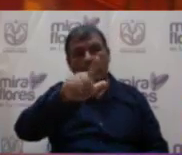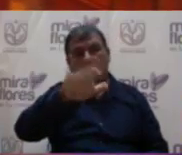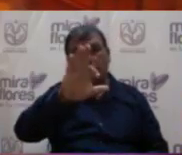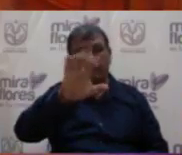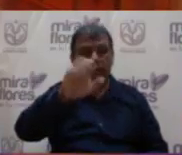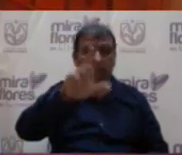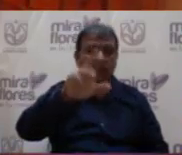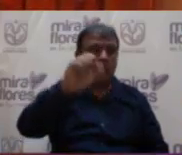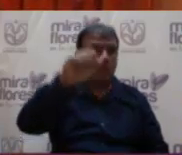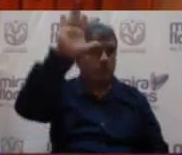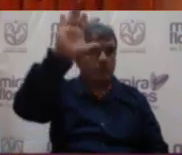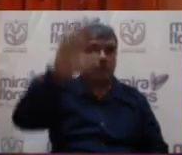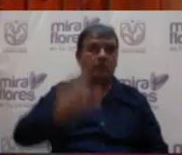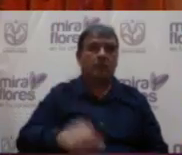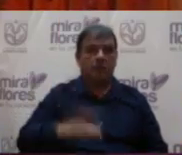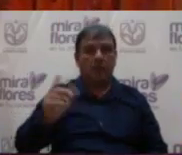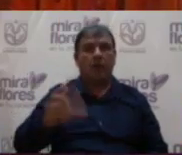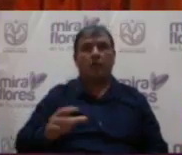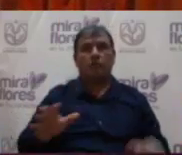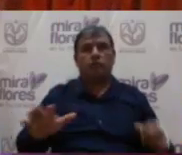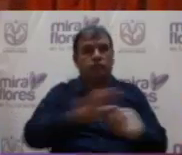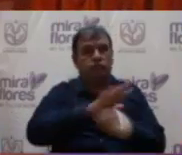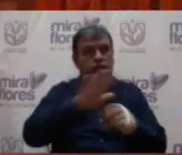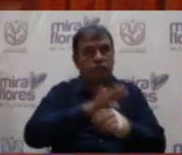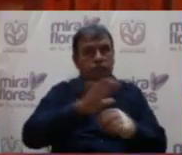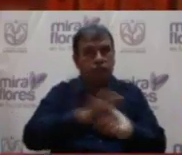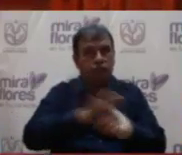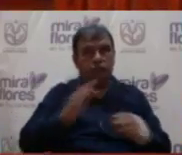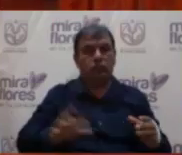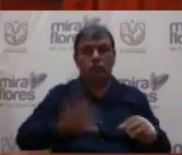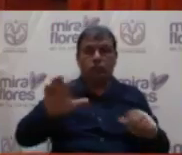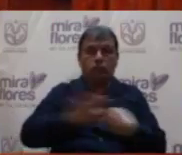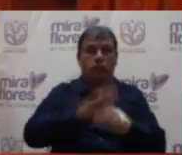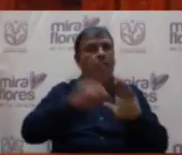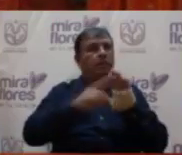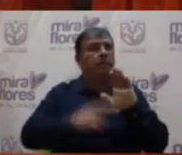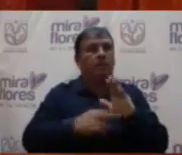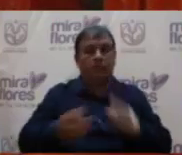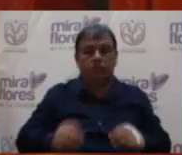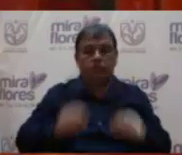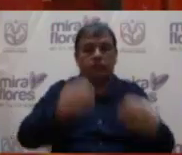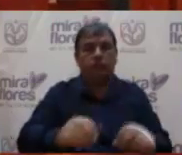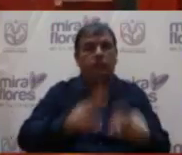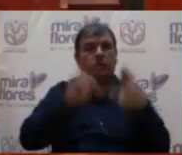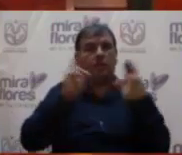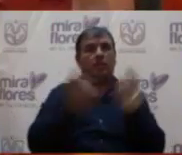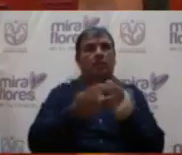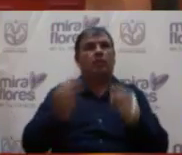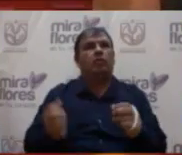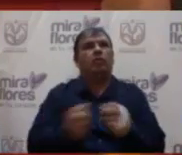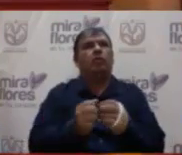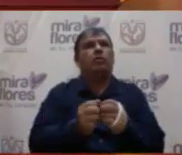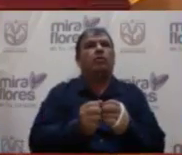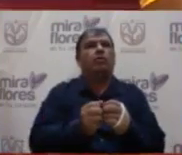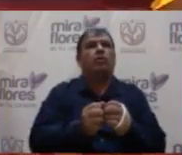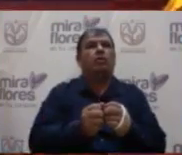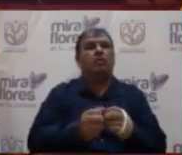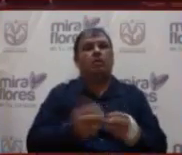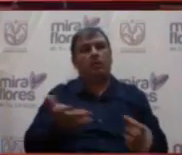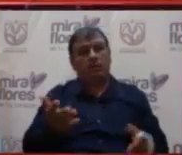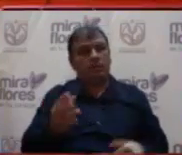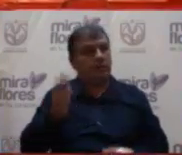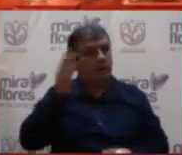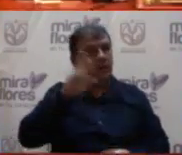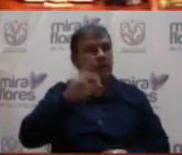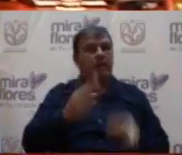Sousa Locio, hay quórum, señor alcalde. Bien, con el quórum reglamentario damos por instalada la sesión, con la salvedad de